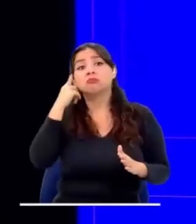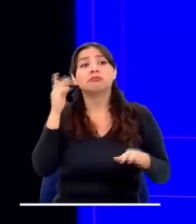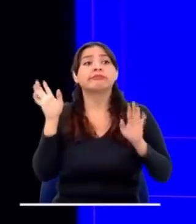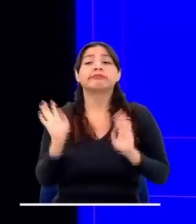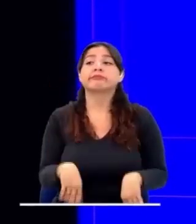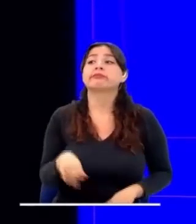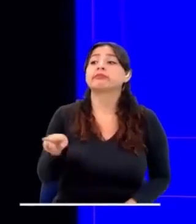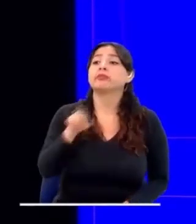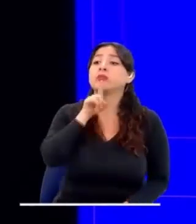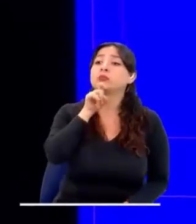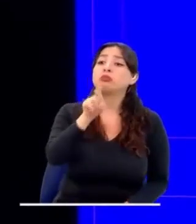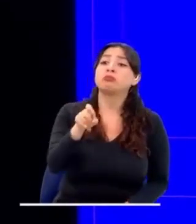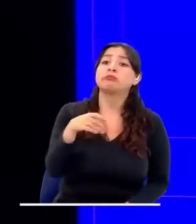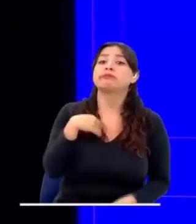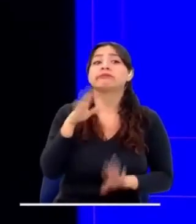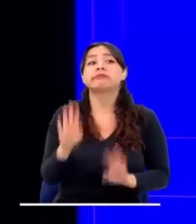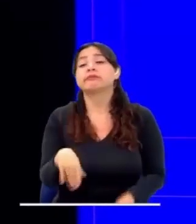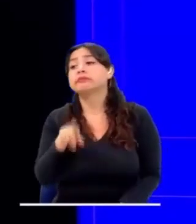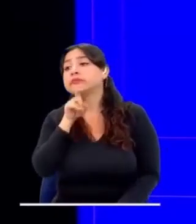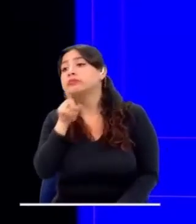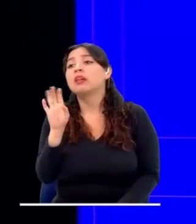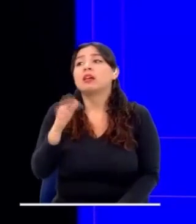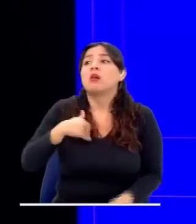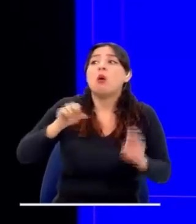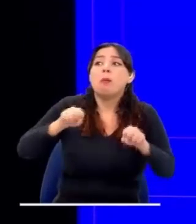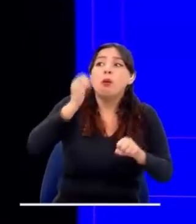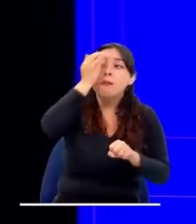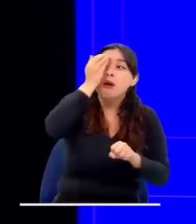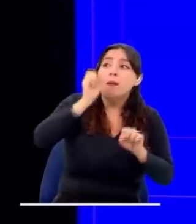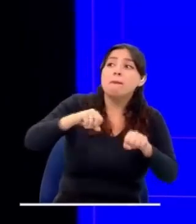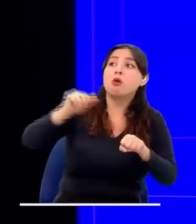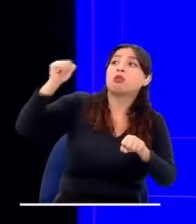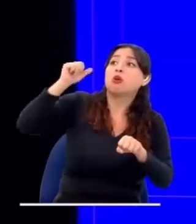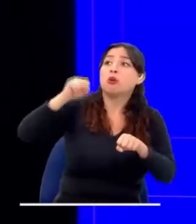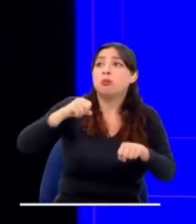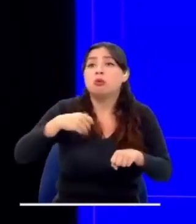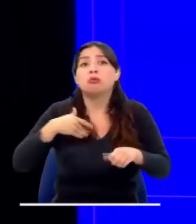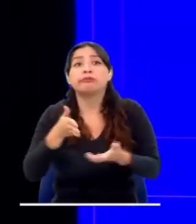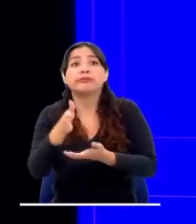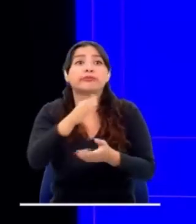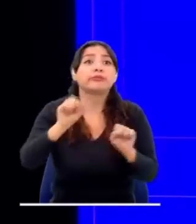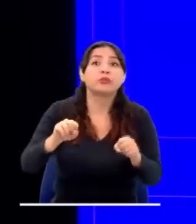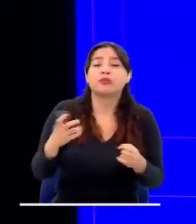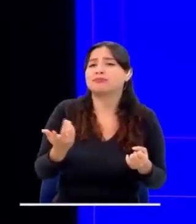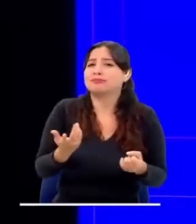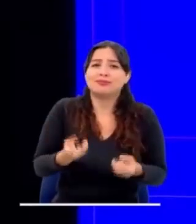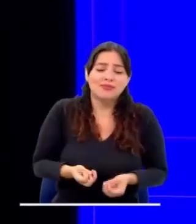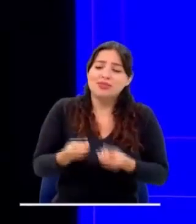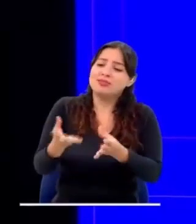opción es Bucaramanga y muchos de ellos terminan el mototaxismo. Tiene que haber oportunidad, tiene que haber más educación, tiene